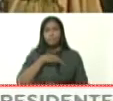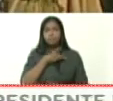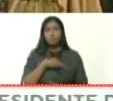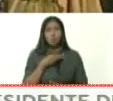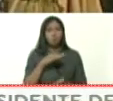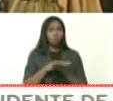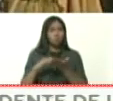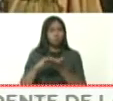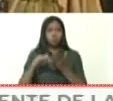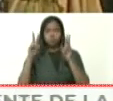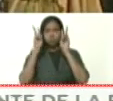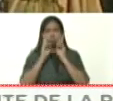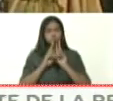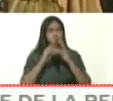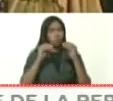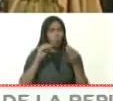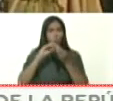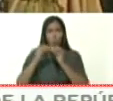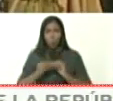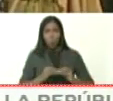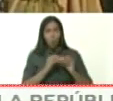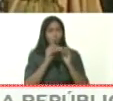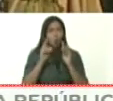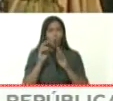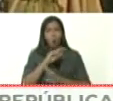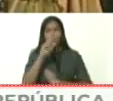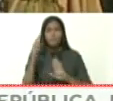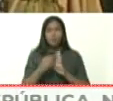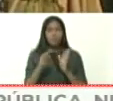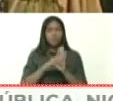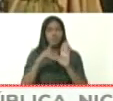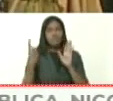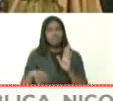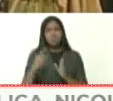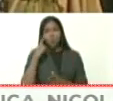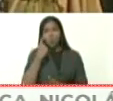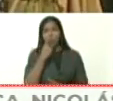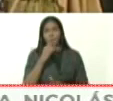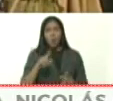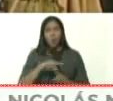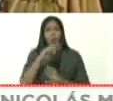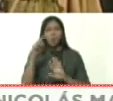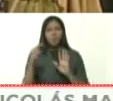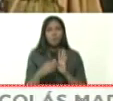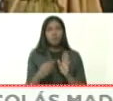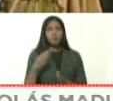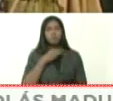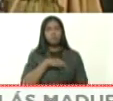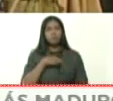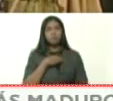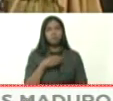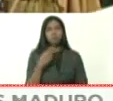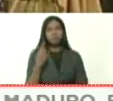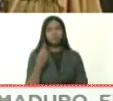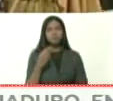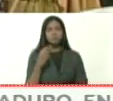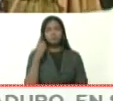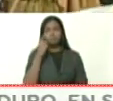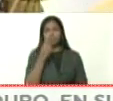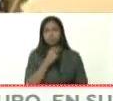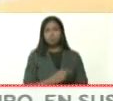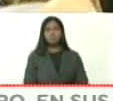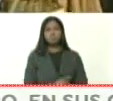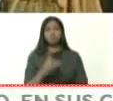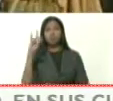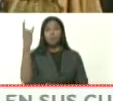sanados, curados y restituidos en su derecho de vista, de ver, por la misión Milagro. Bolivia,